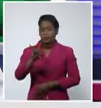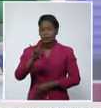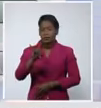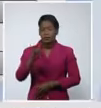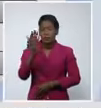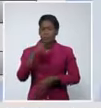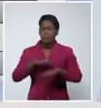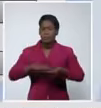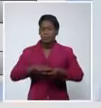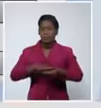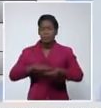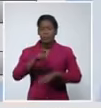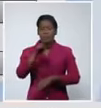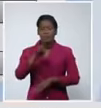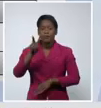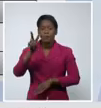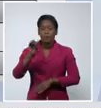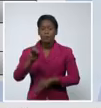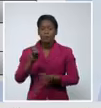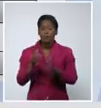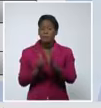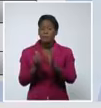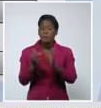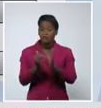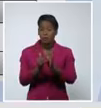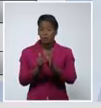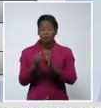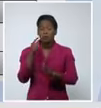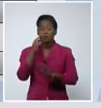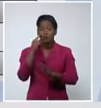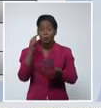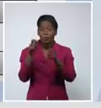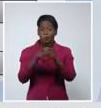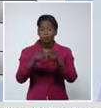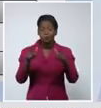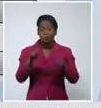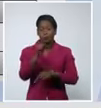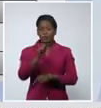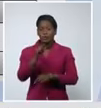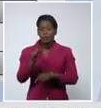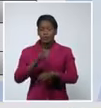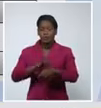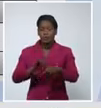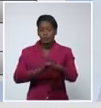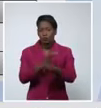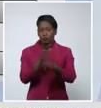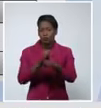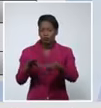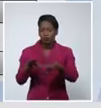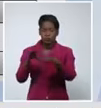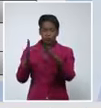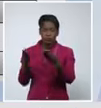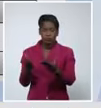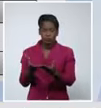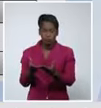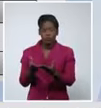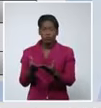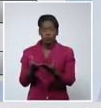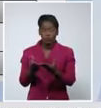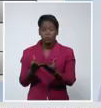a 120 millones, ya pasamos de los 119, 120 millones 215 mil